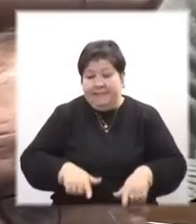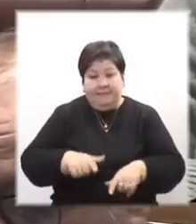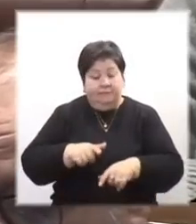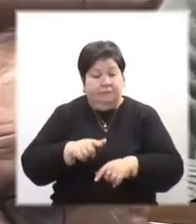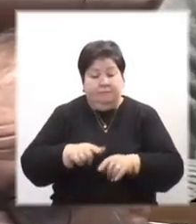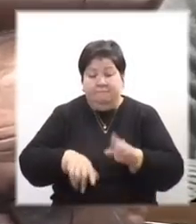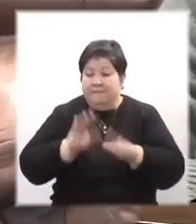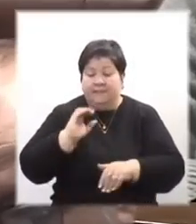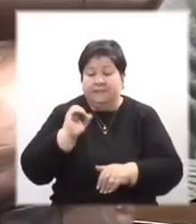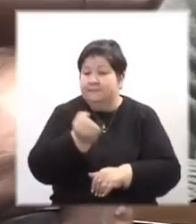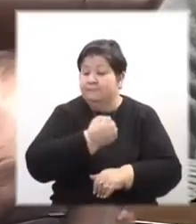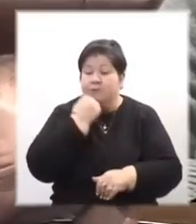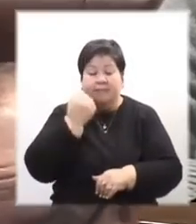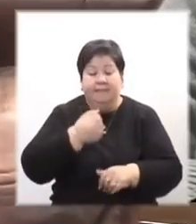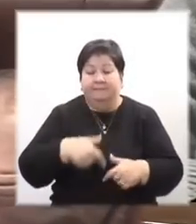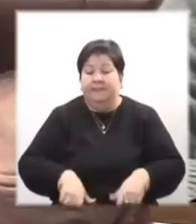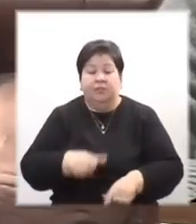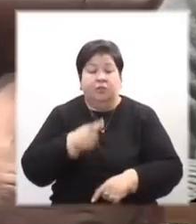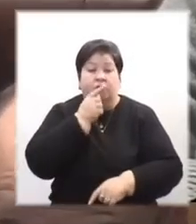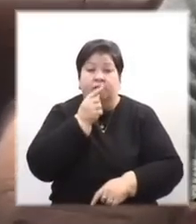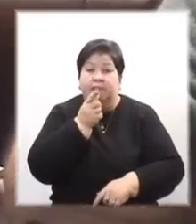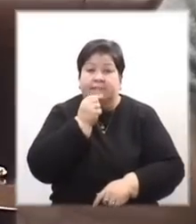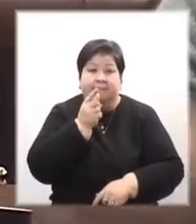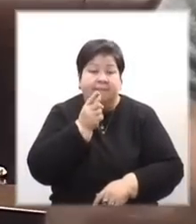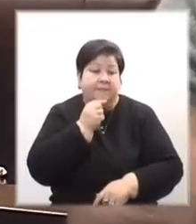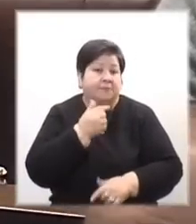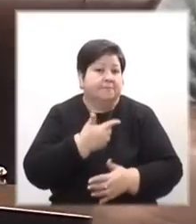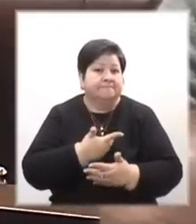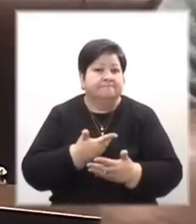el Poder Ejecutivo, como es el Ministerio del Interior, el ministro del Interior.